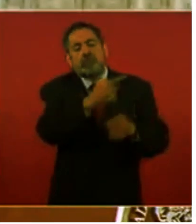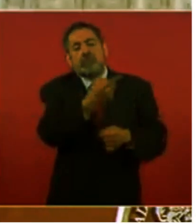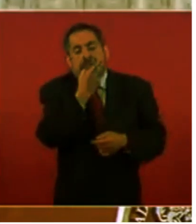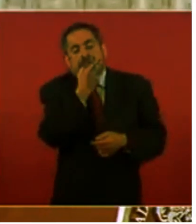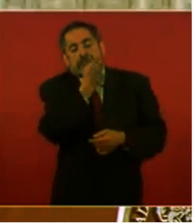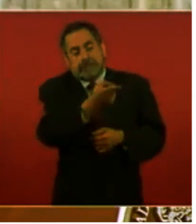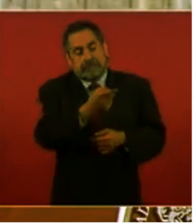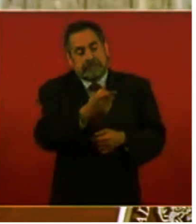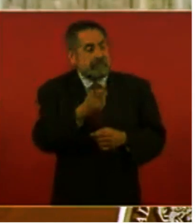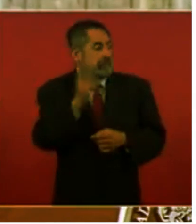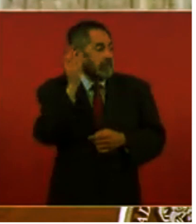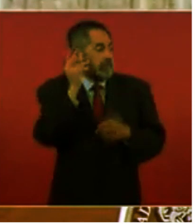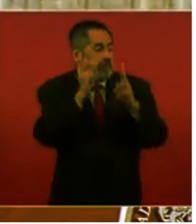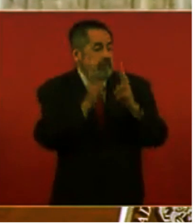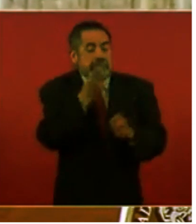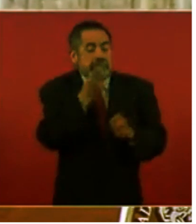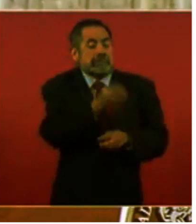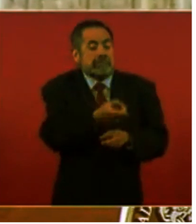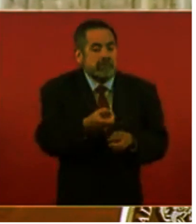de que